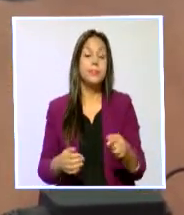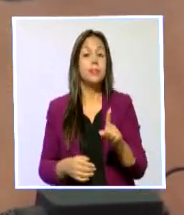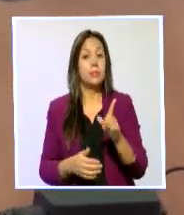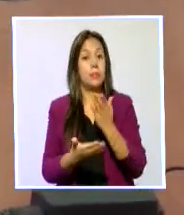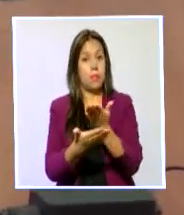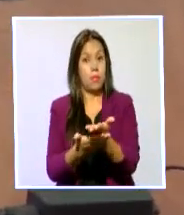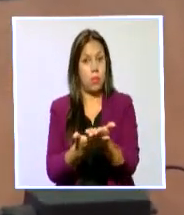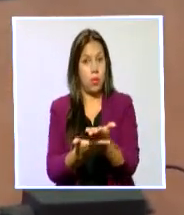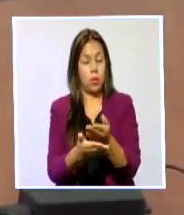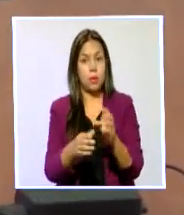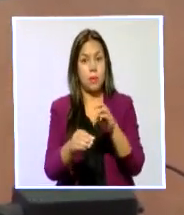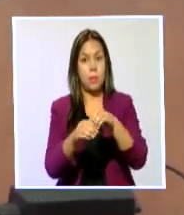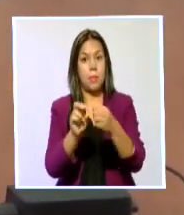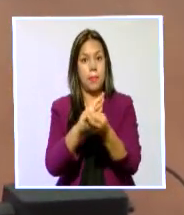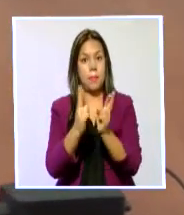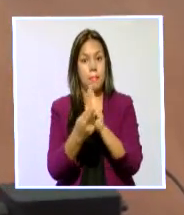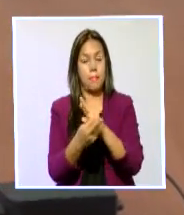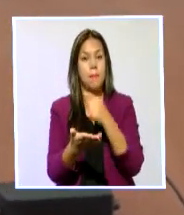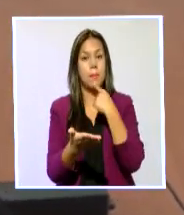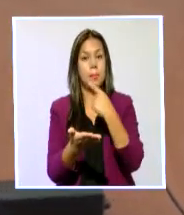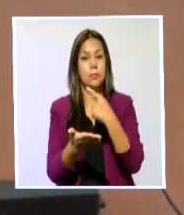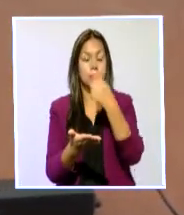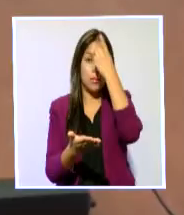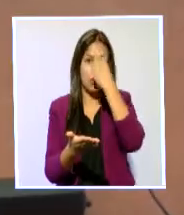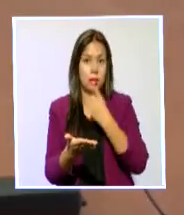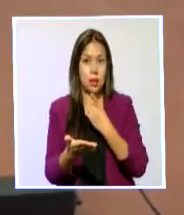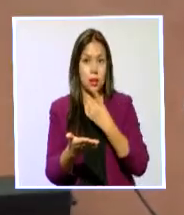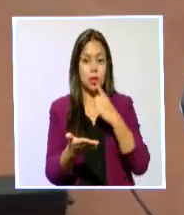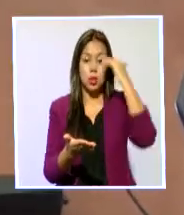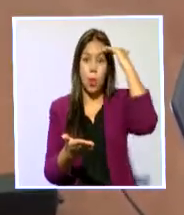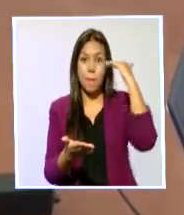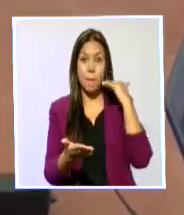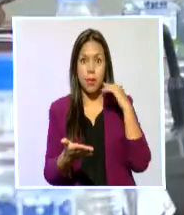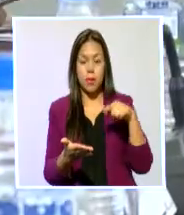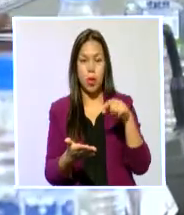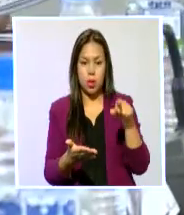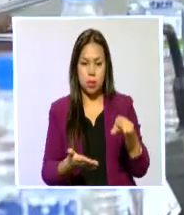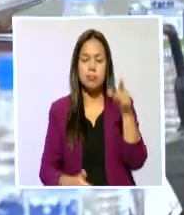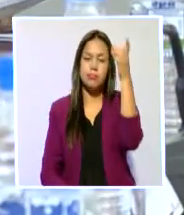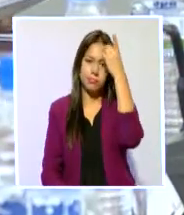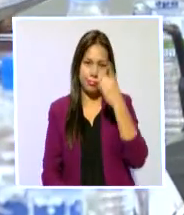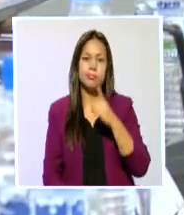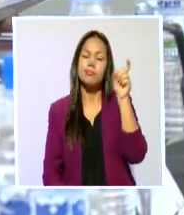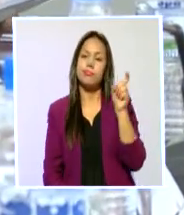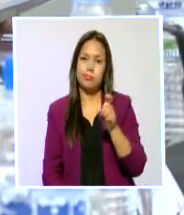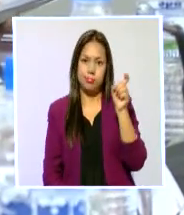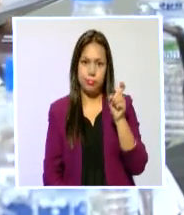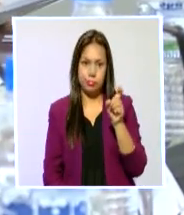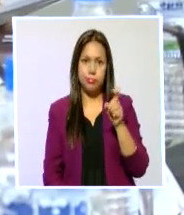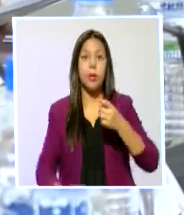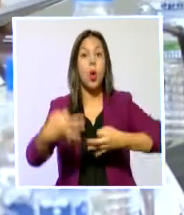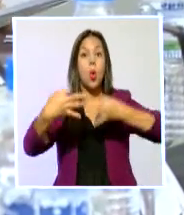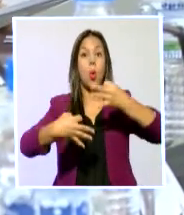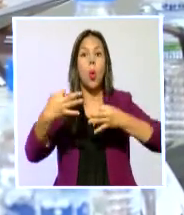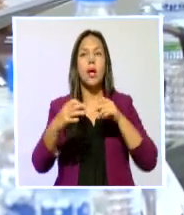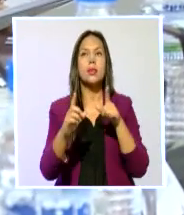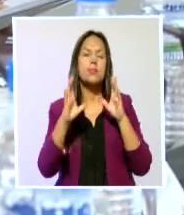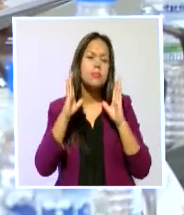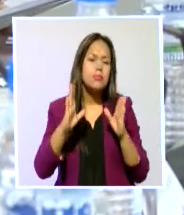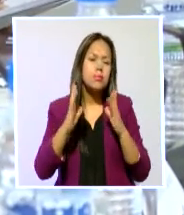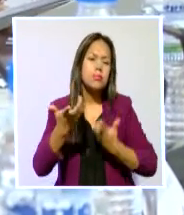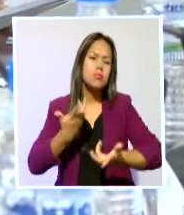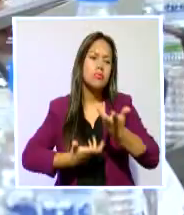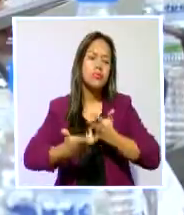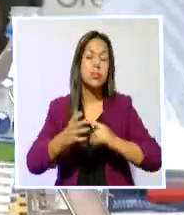propuestas dentro de la reforma es que la decisión de los menores sea tomada en cuenta por el juez. Hasta el momento no existe una fecha para